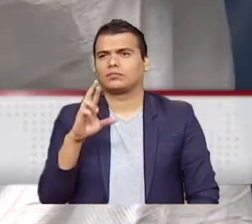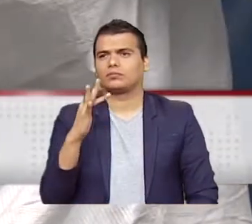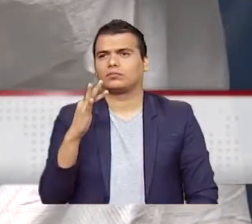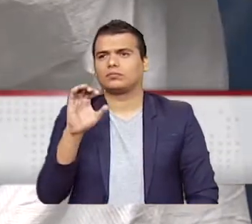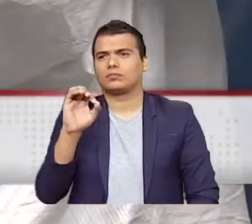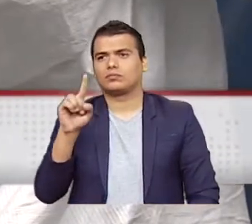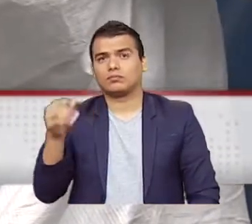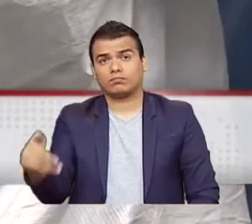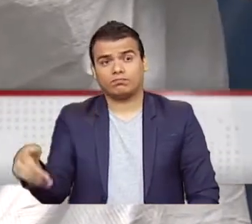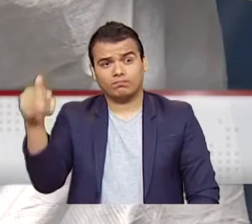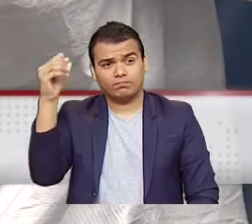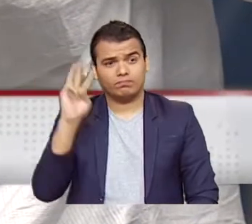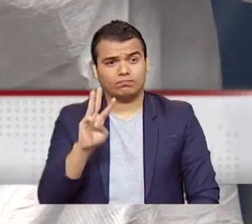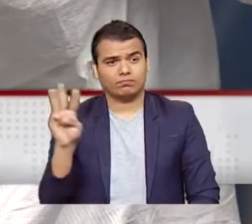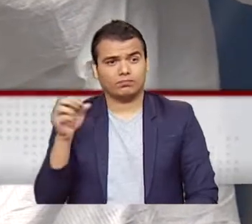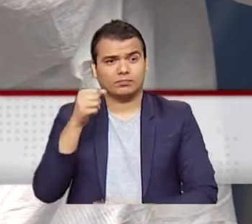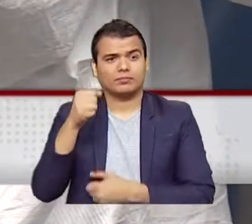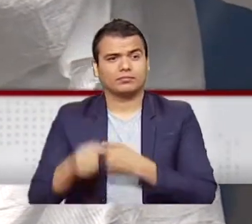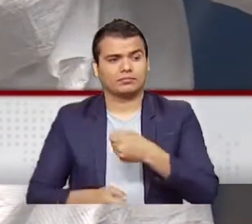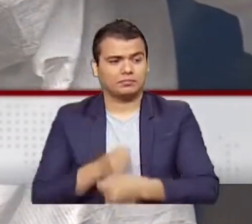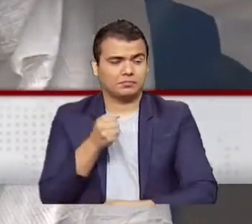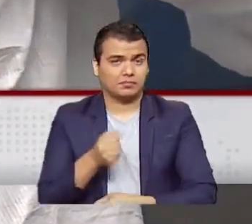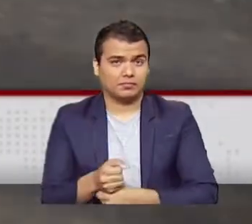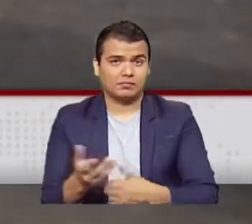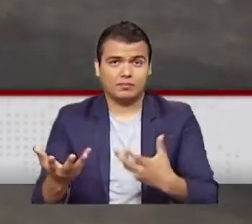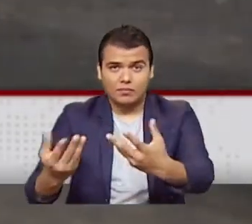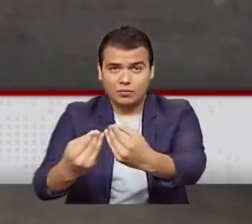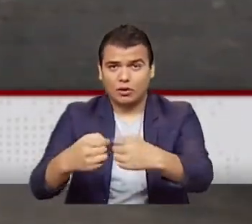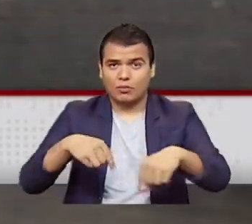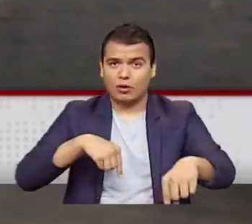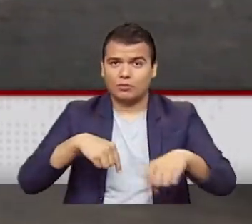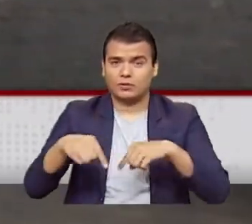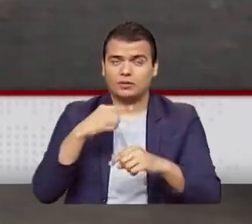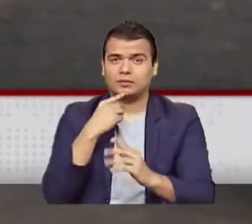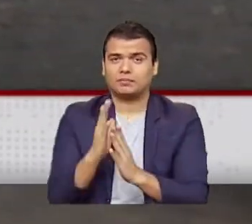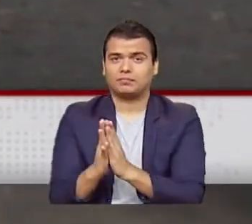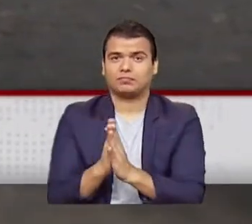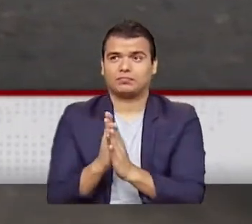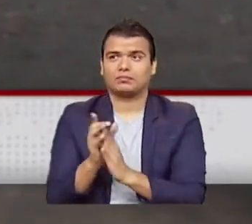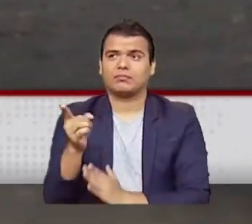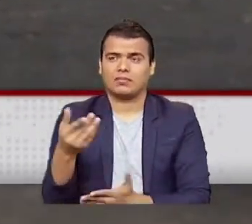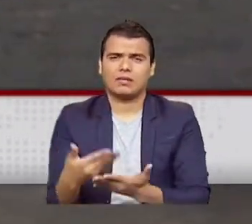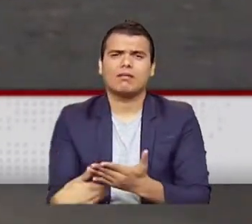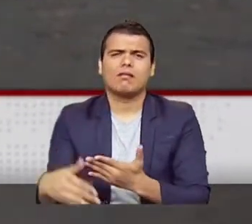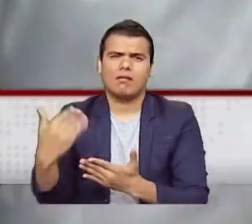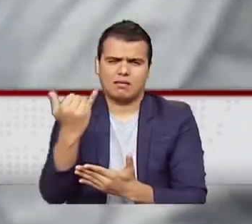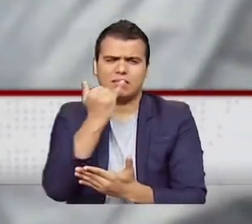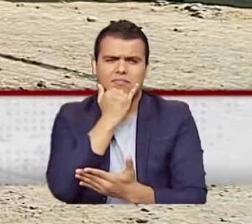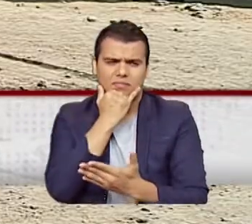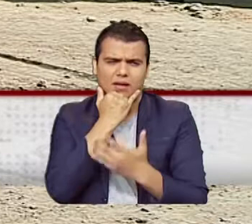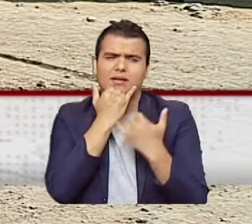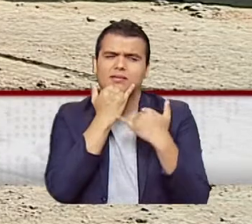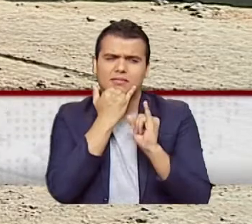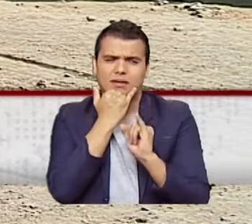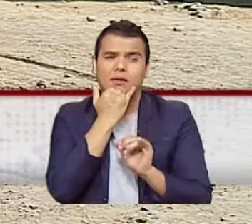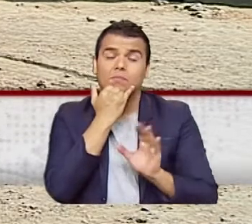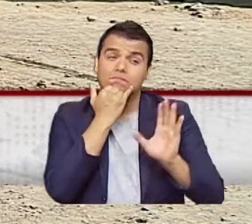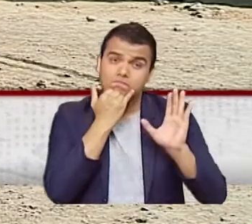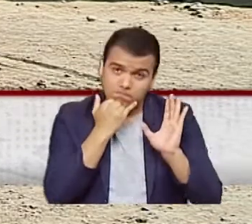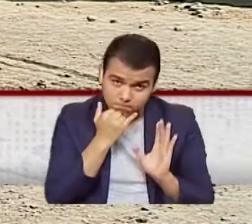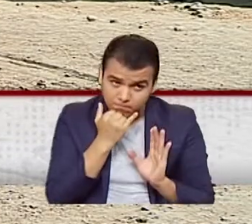al parecer y de acuerdo a versiones preliminares de las autoridades presentaba antecedentes judiciales los hechos